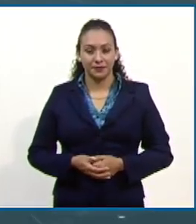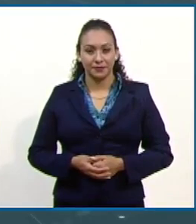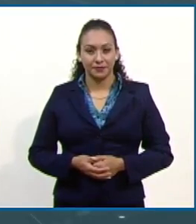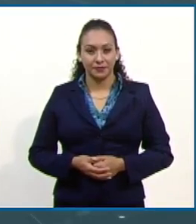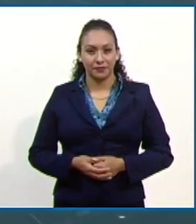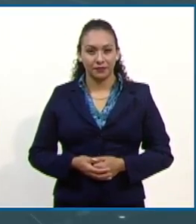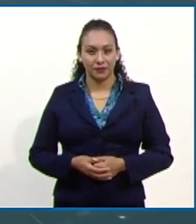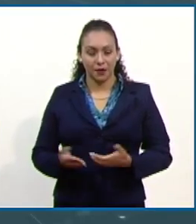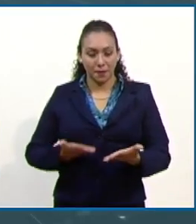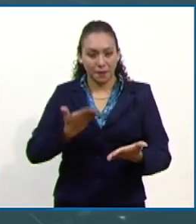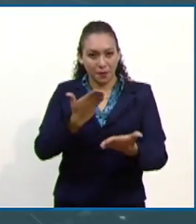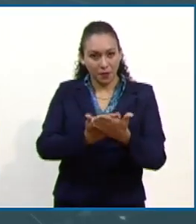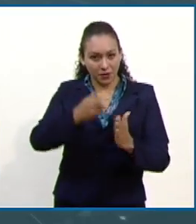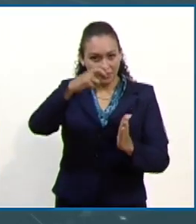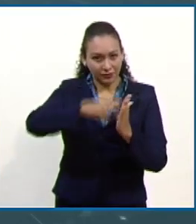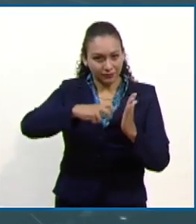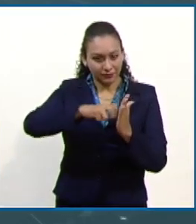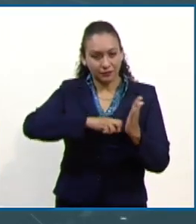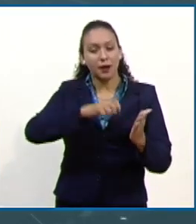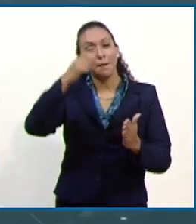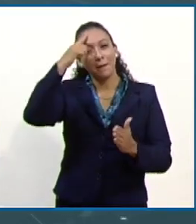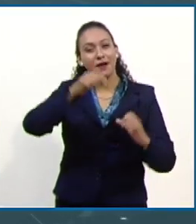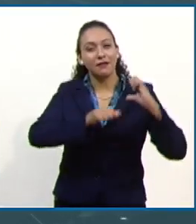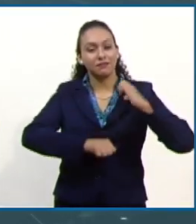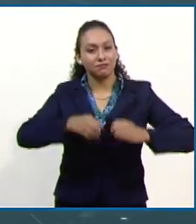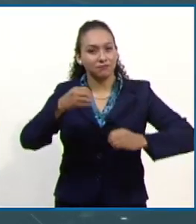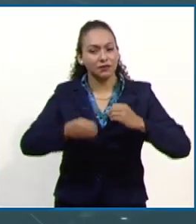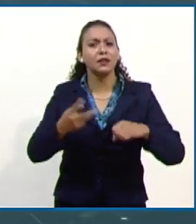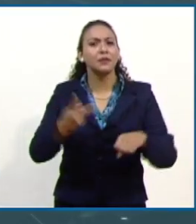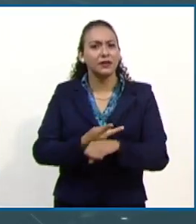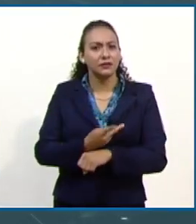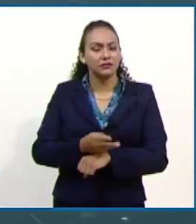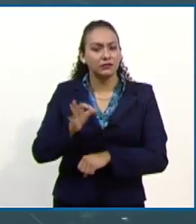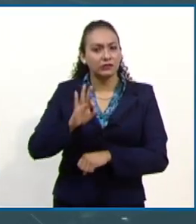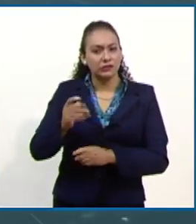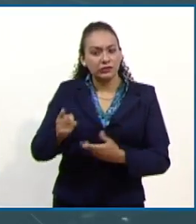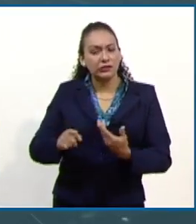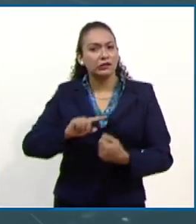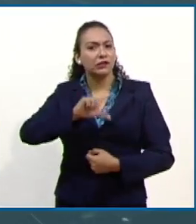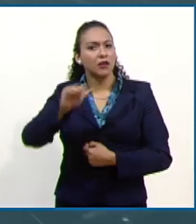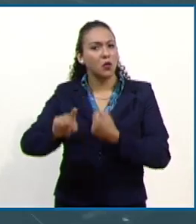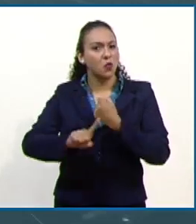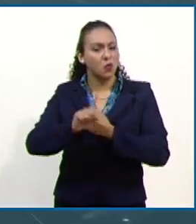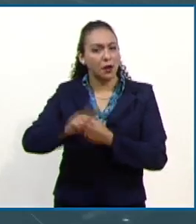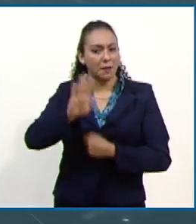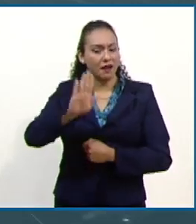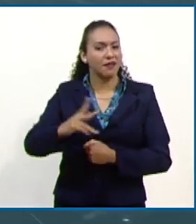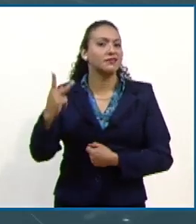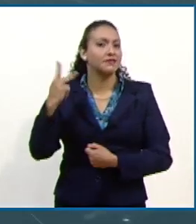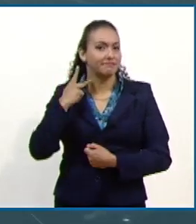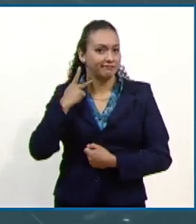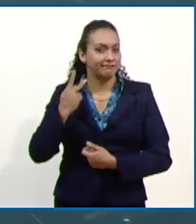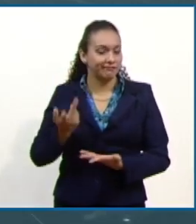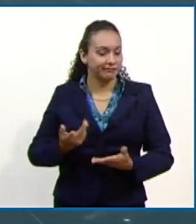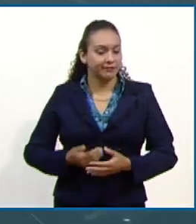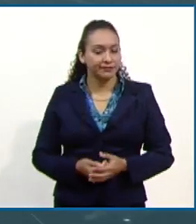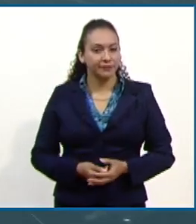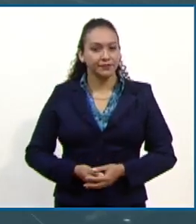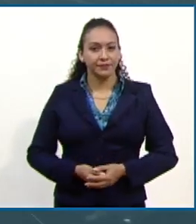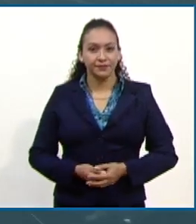La iniciativa de reforma al Poder Judicial politizará la impartición de justicia, advierten personas